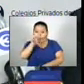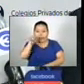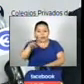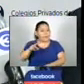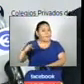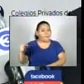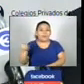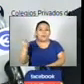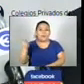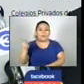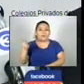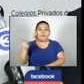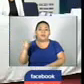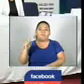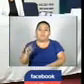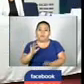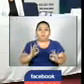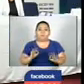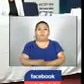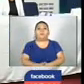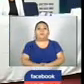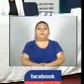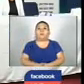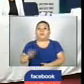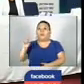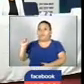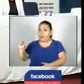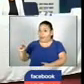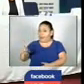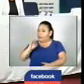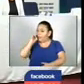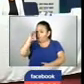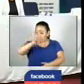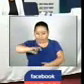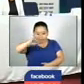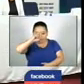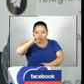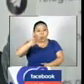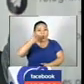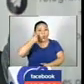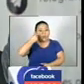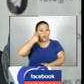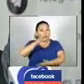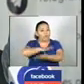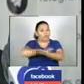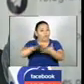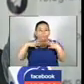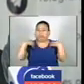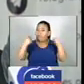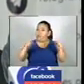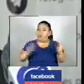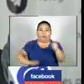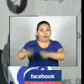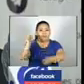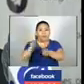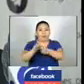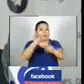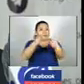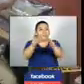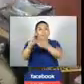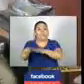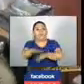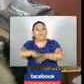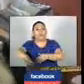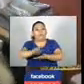fácil manejar el tema. Hernández es enfático en que las medidas de bioseguridad se cumplen al 100% en los centros